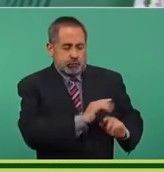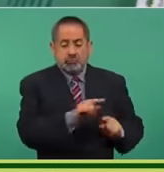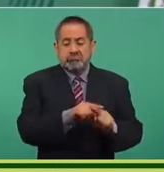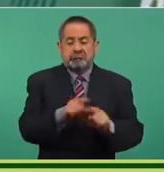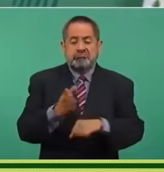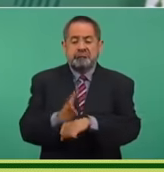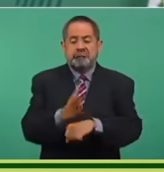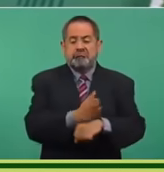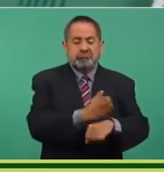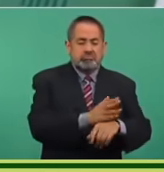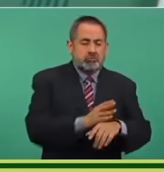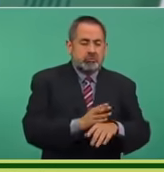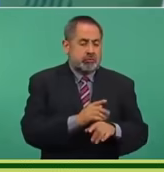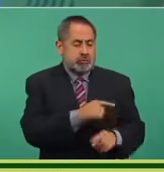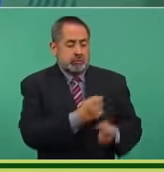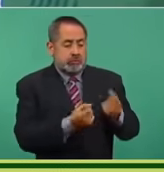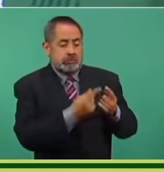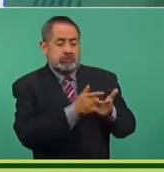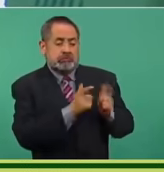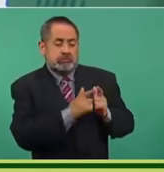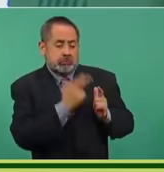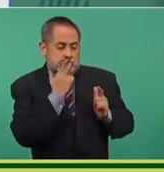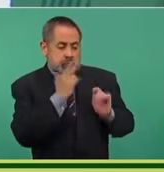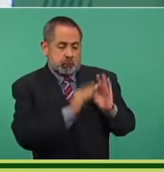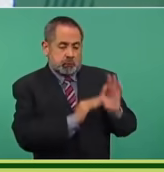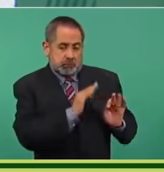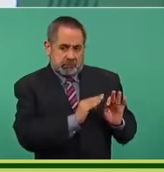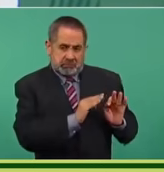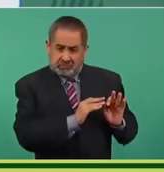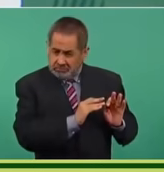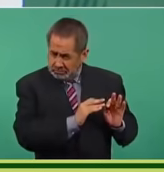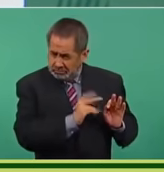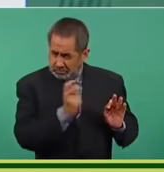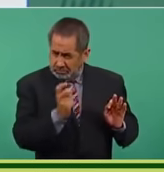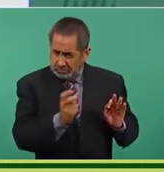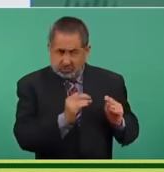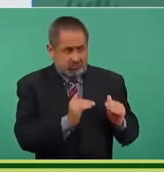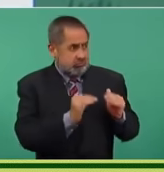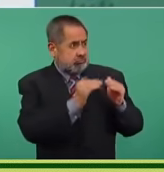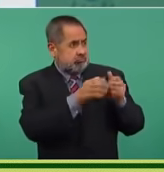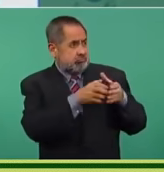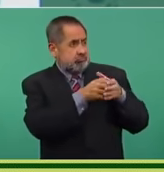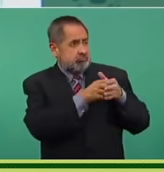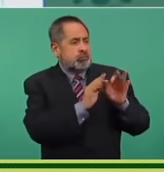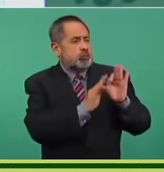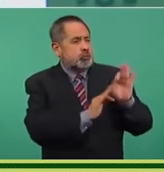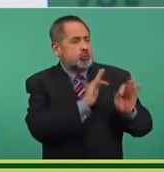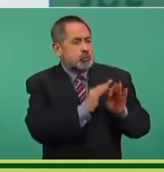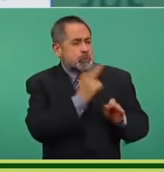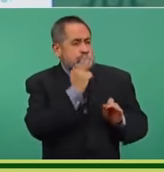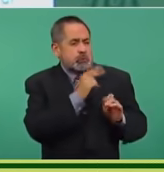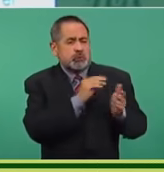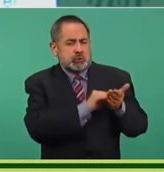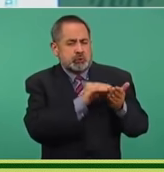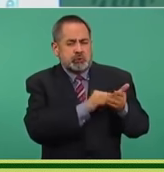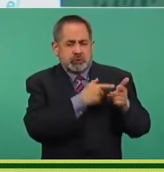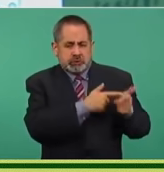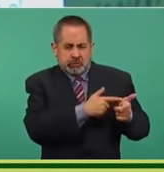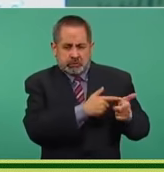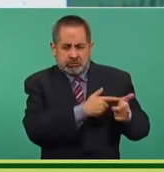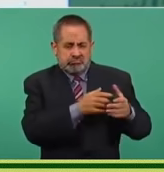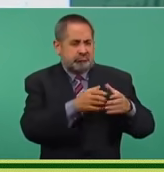a grupos a potentados a las élites ya sea de la